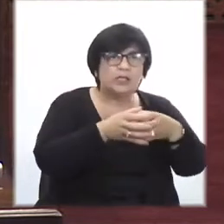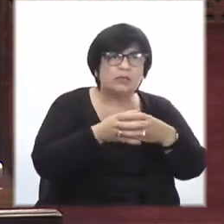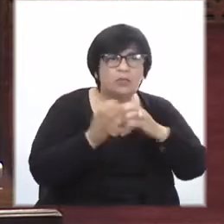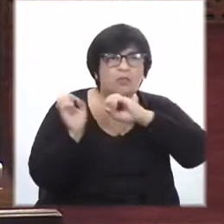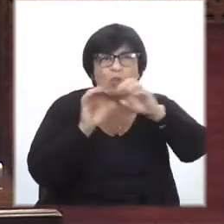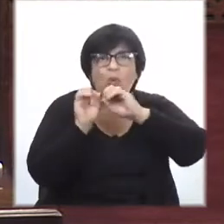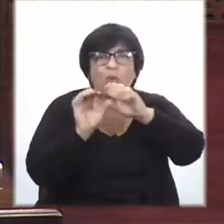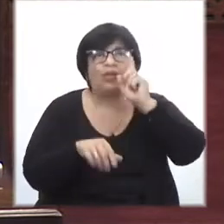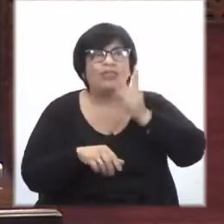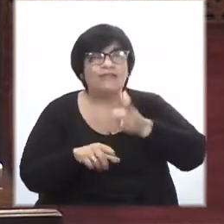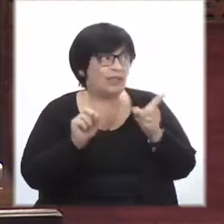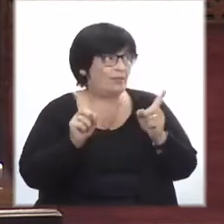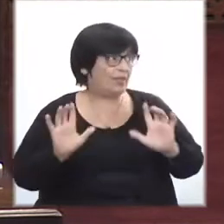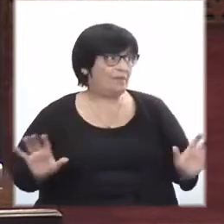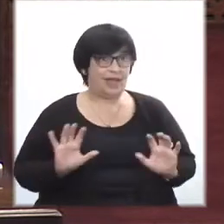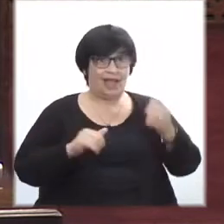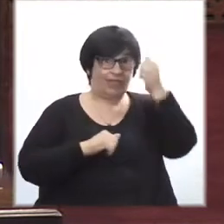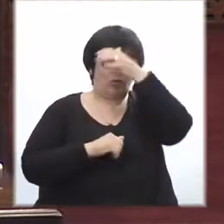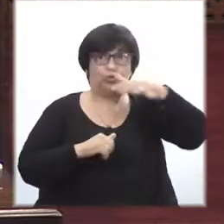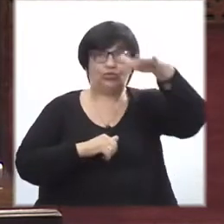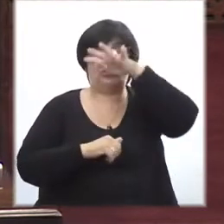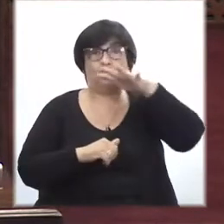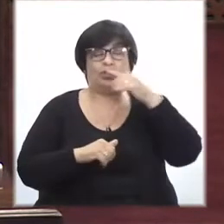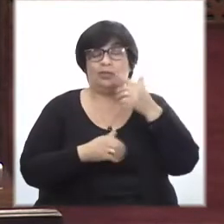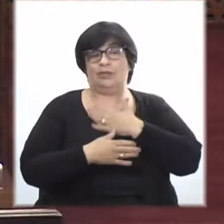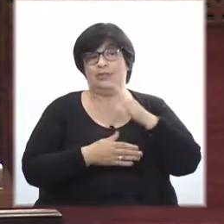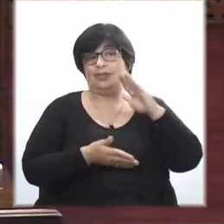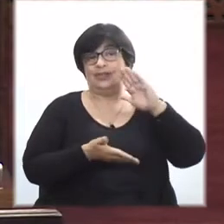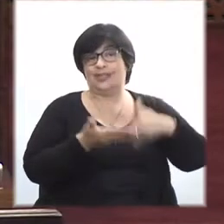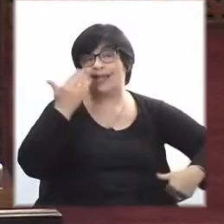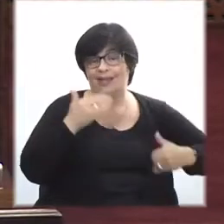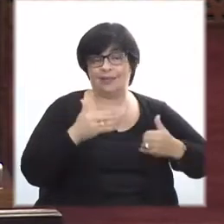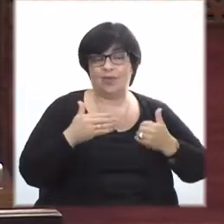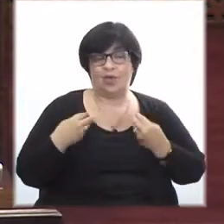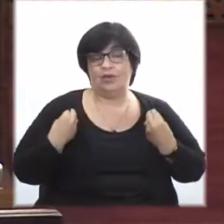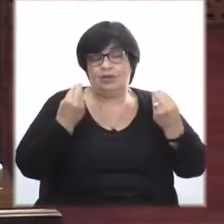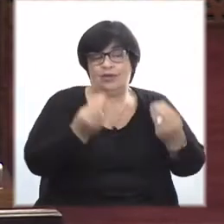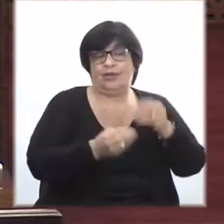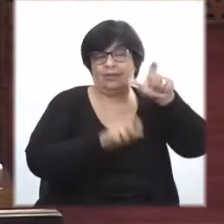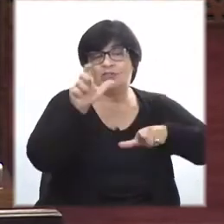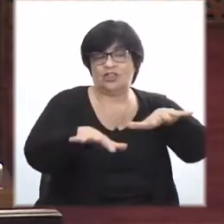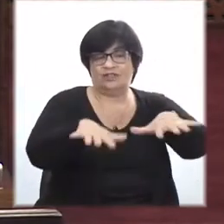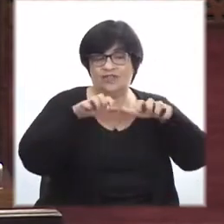nutrida red de trabajadores del campo que serán sustituidos por cuadrillas de erradicación urbana que